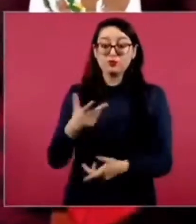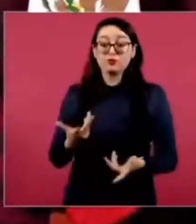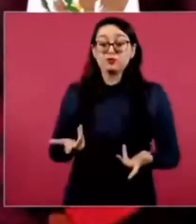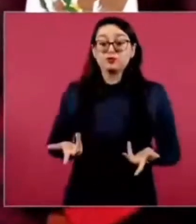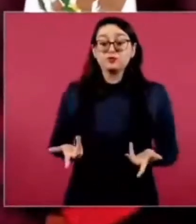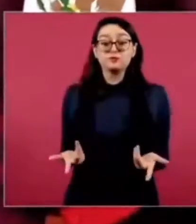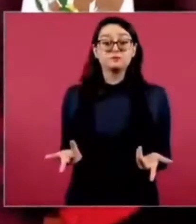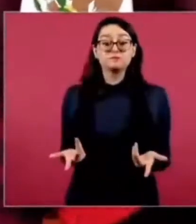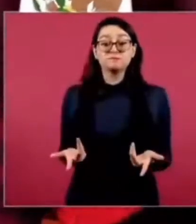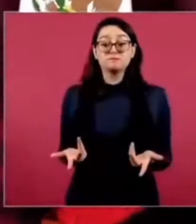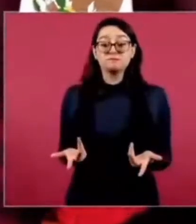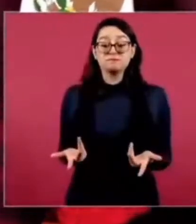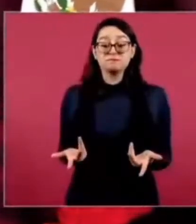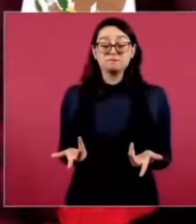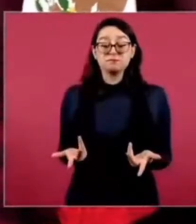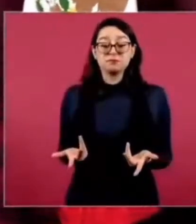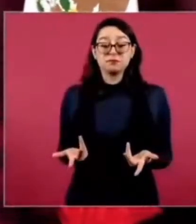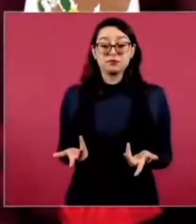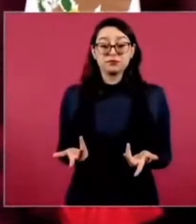con